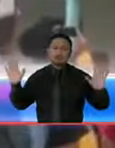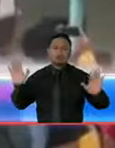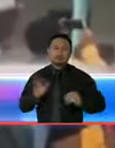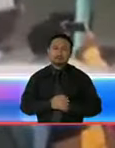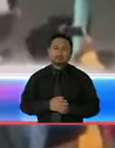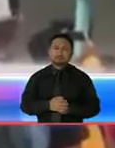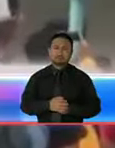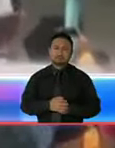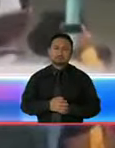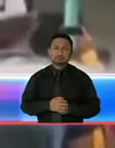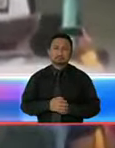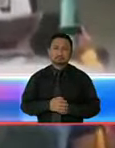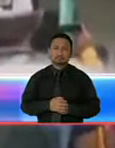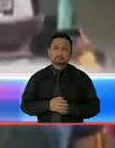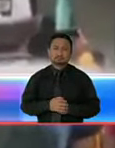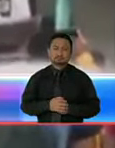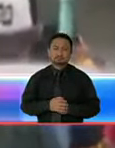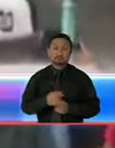que decir.